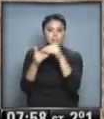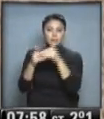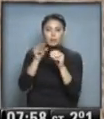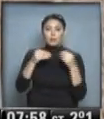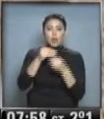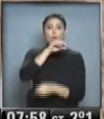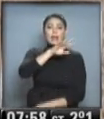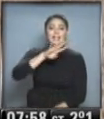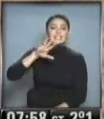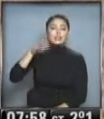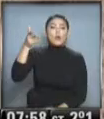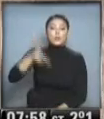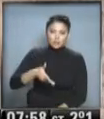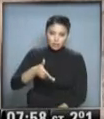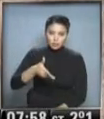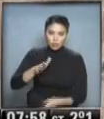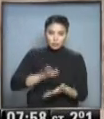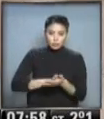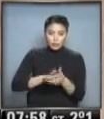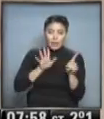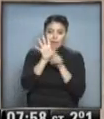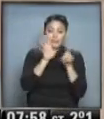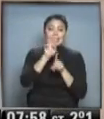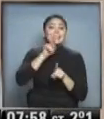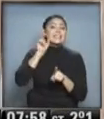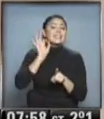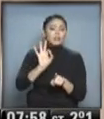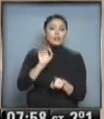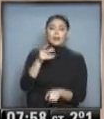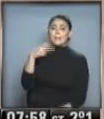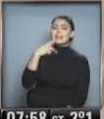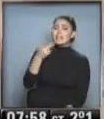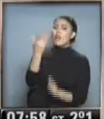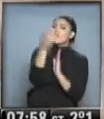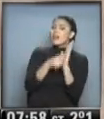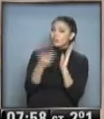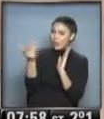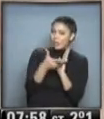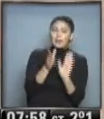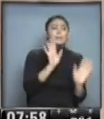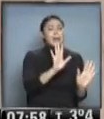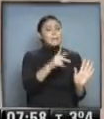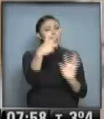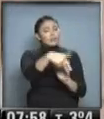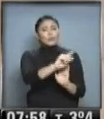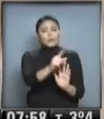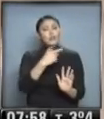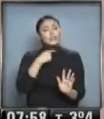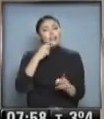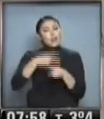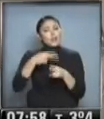45 por ciento del comercio del trigo pero voy a dar los nombres no me interrumpa o parece que